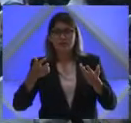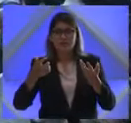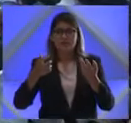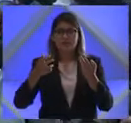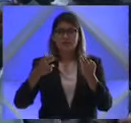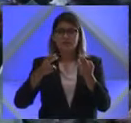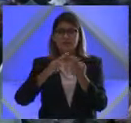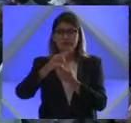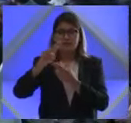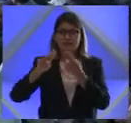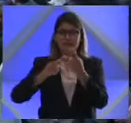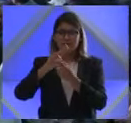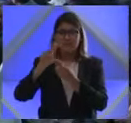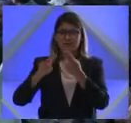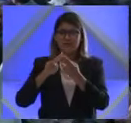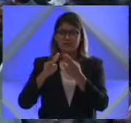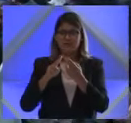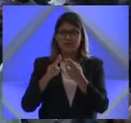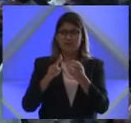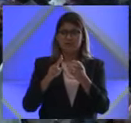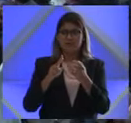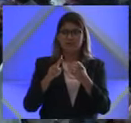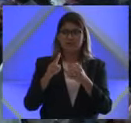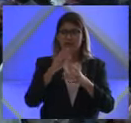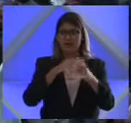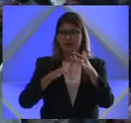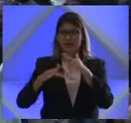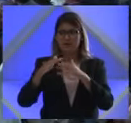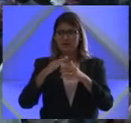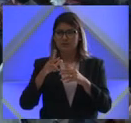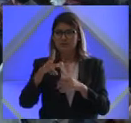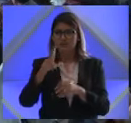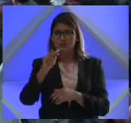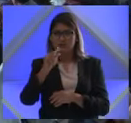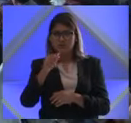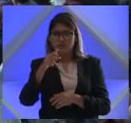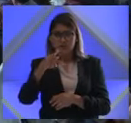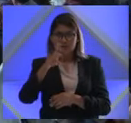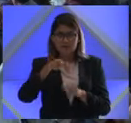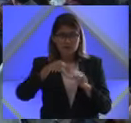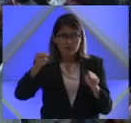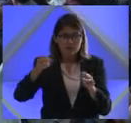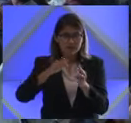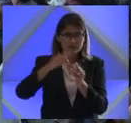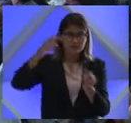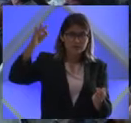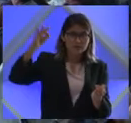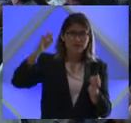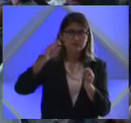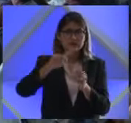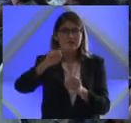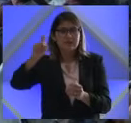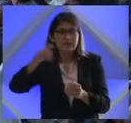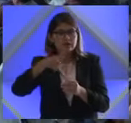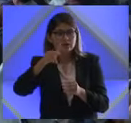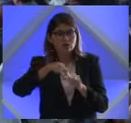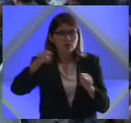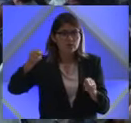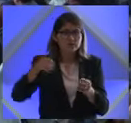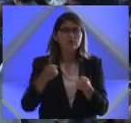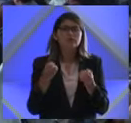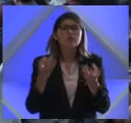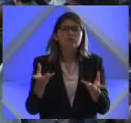sección aéreas a 80 km de distancia a 100 etcétera ese es